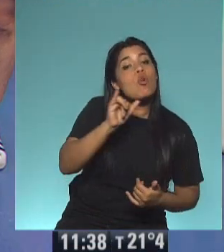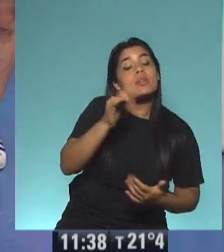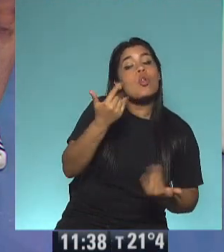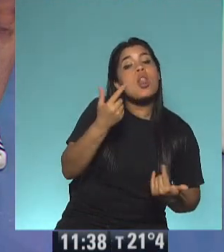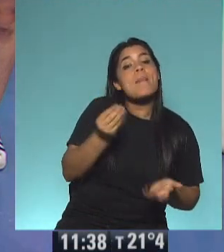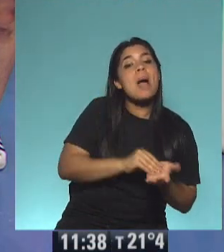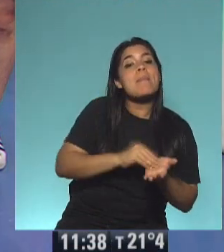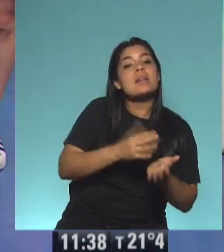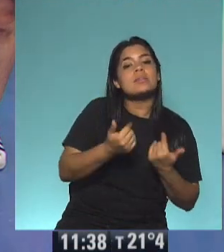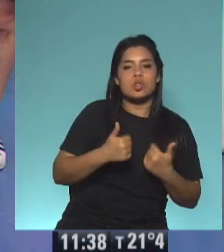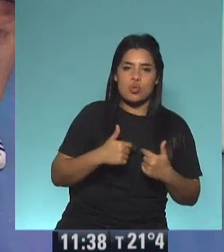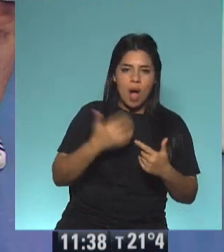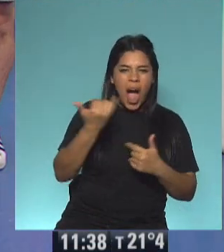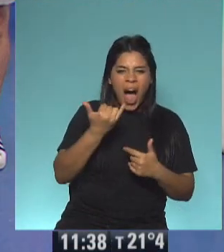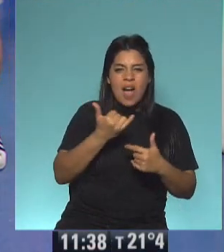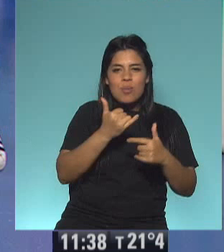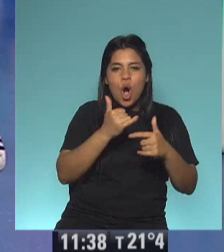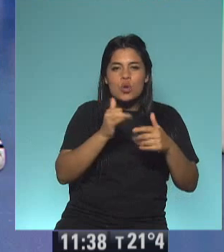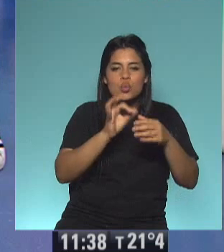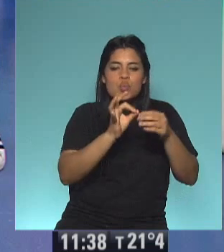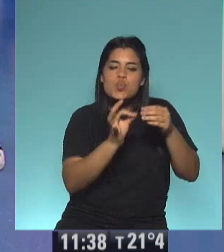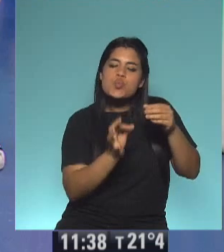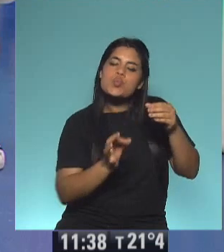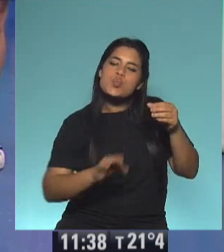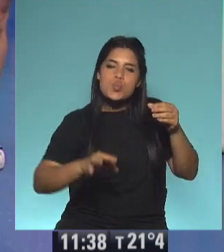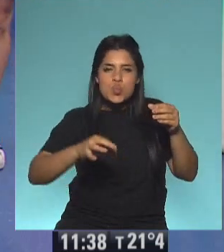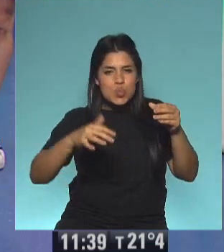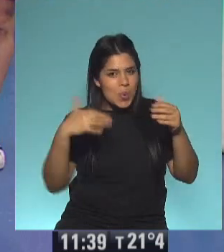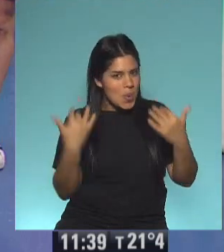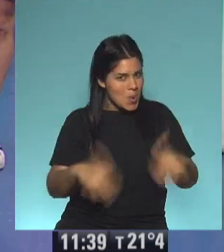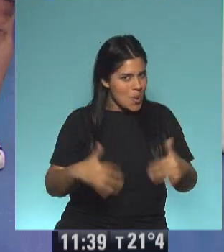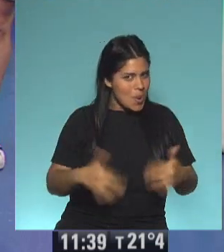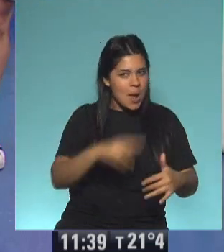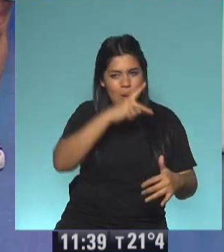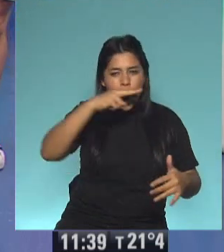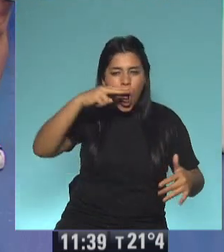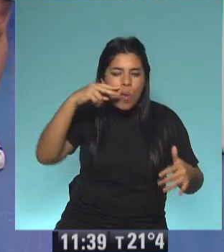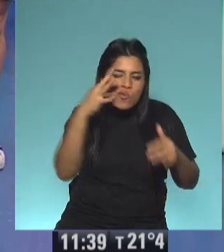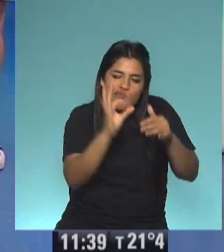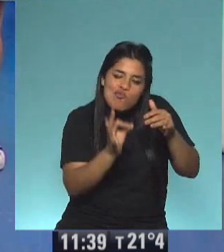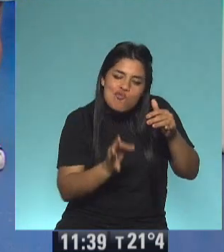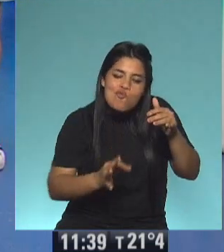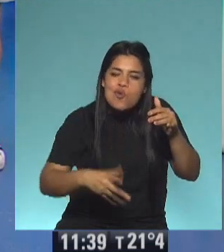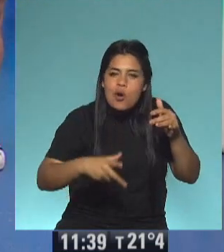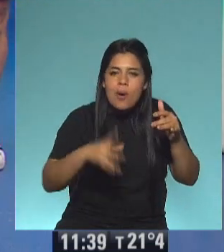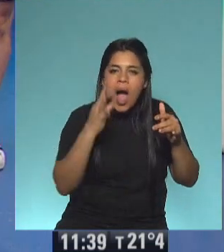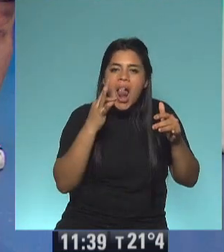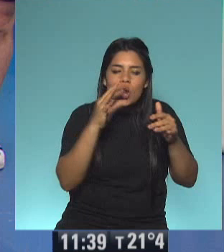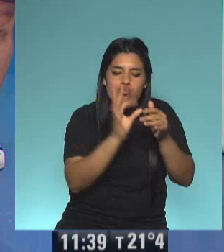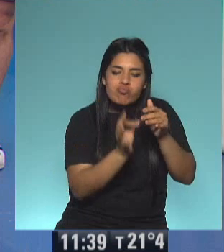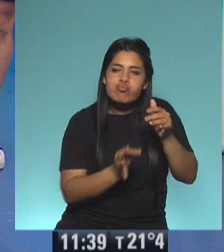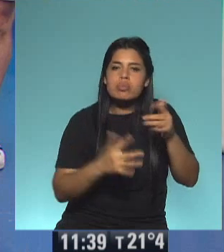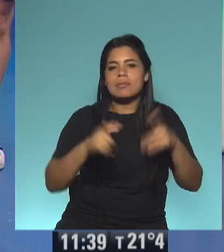Al... Un poco jugosa. ¡Ah, jugoso, un aroma jugoso! Un aroma jugoso. Bien argentino.